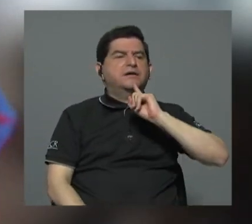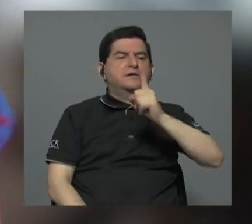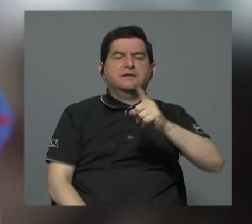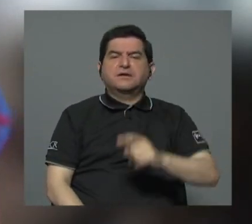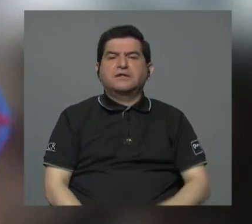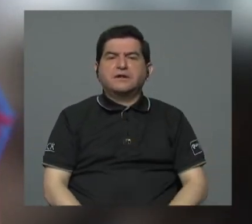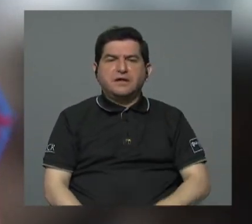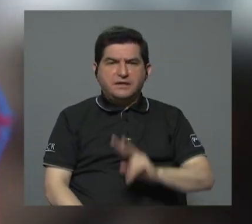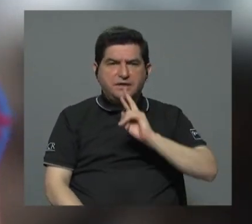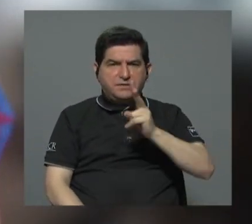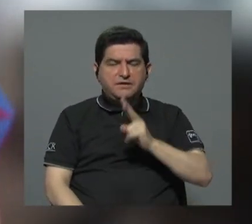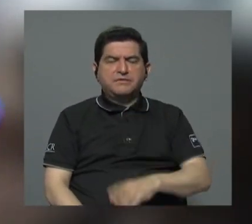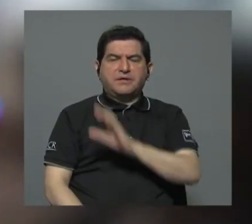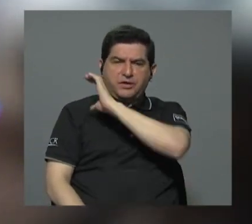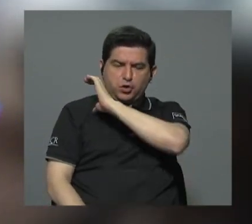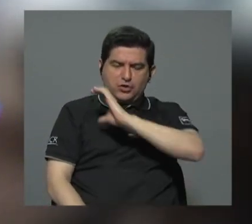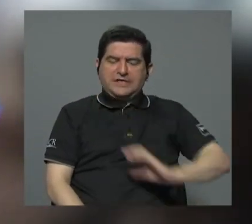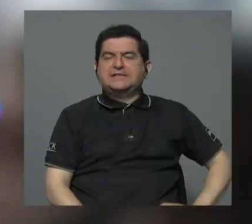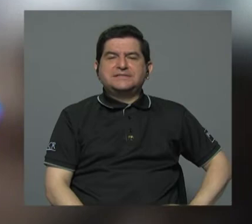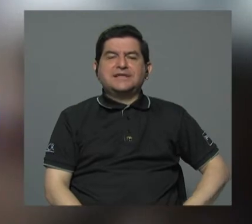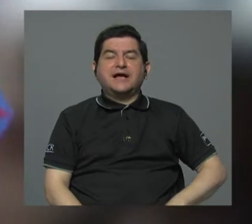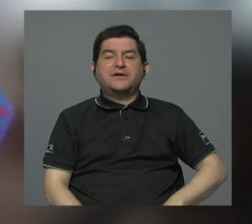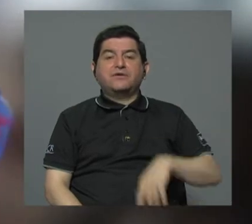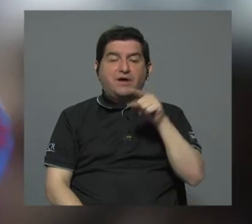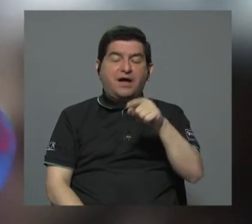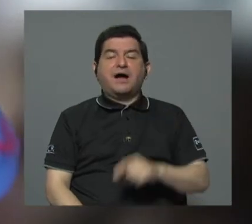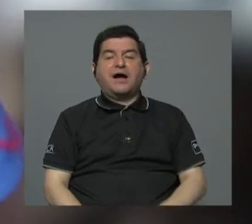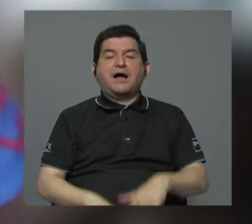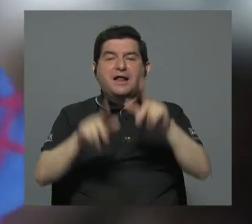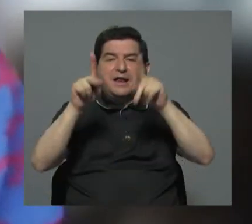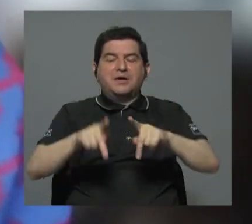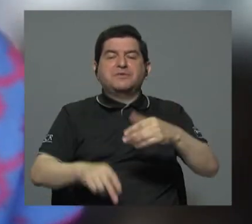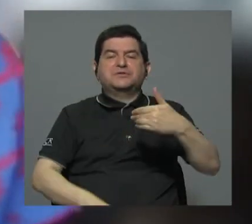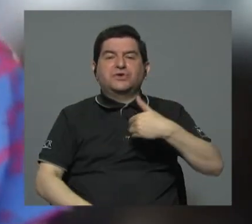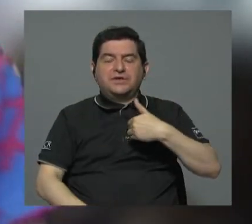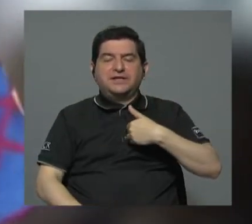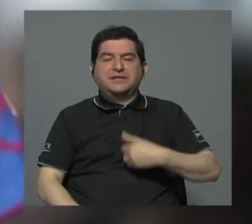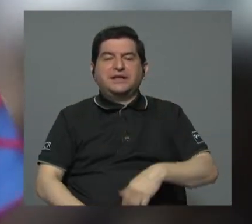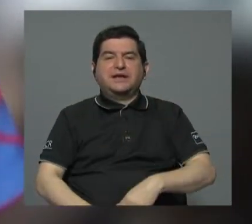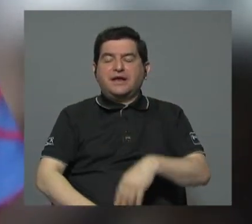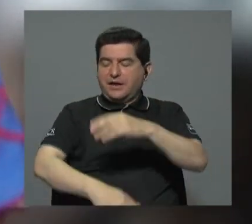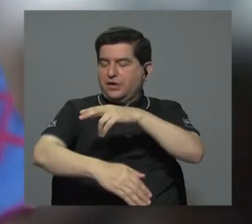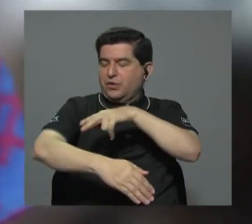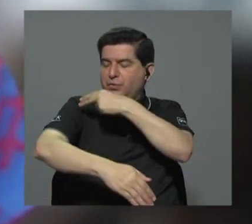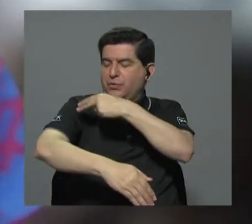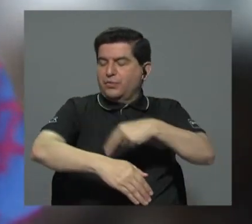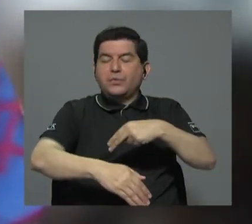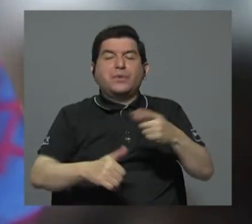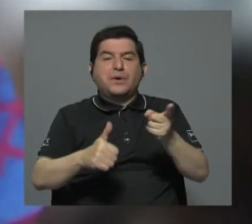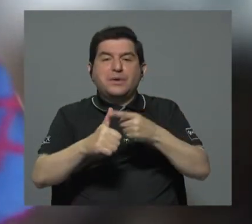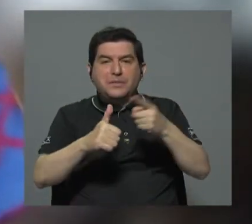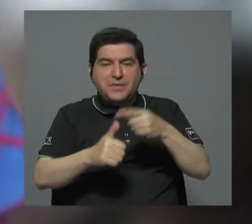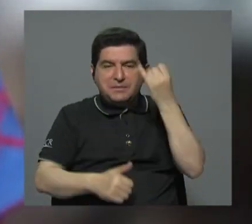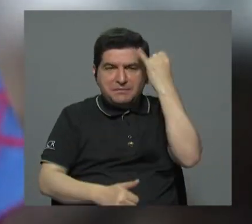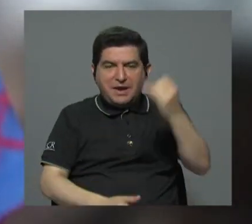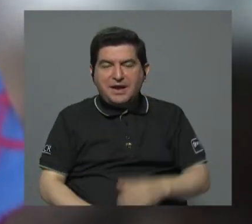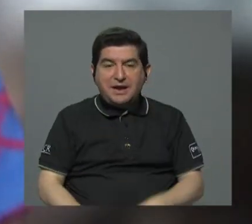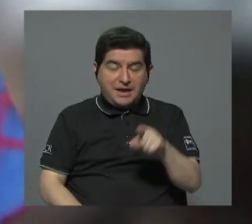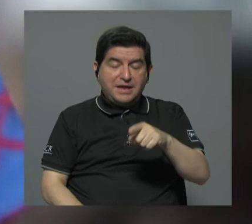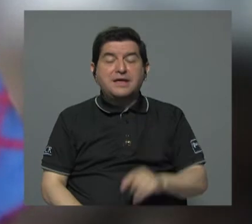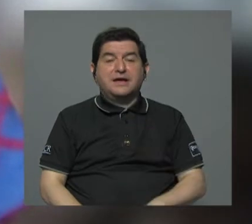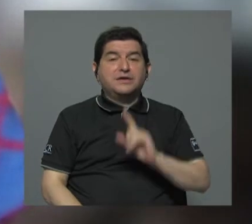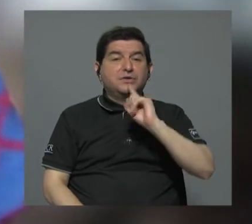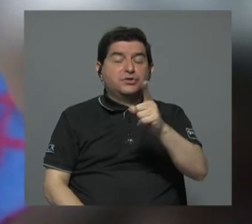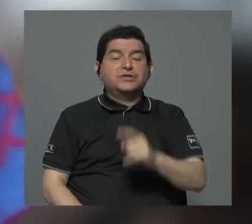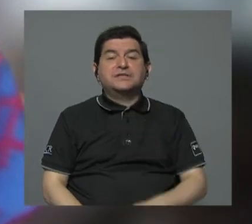declararse verdadero cristiano, es decir, estar bautizado, si no el rey jamás va a conceder ese privilegio. Ese es el primer argumento, entonces eso es lo que ellos señalan